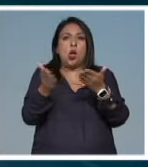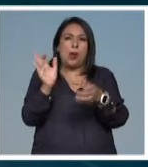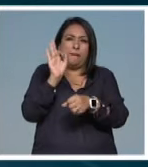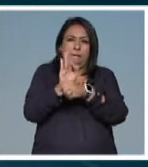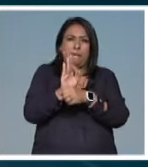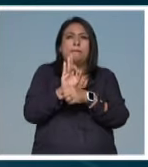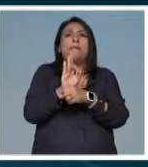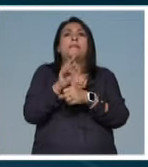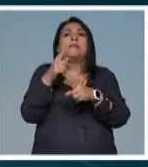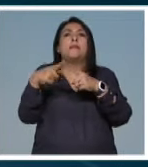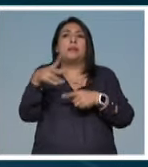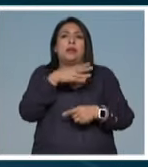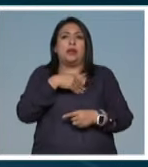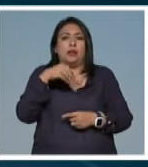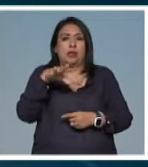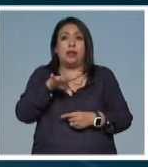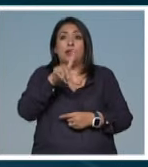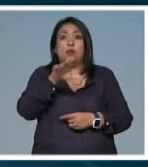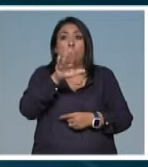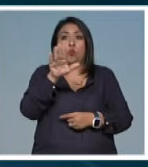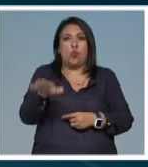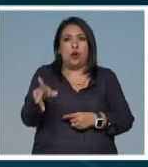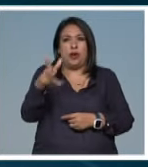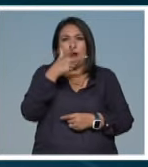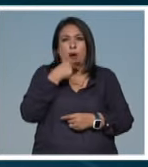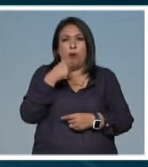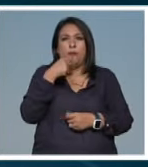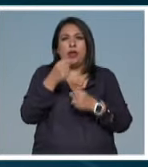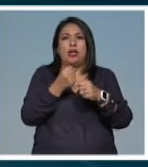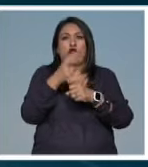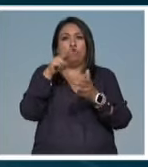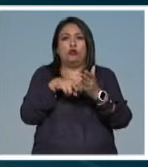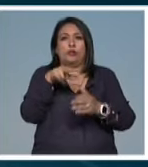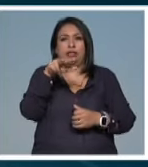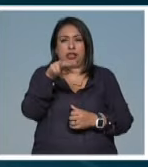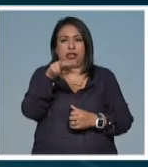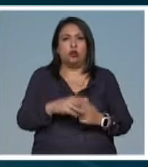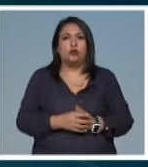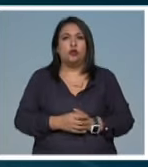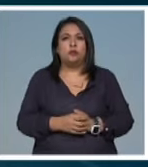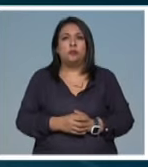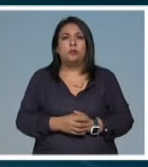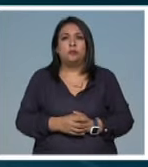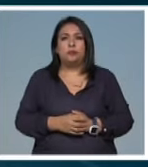y catalogado por su hija, luego de la muerte del creador en 2018.